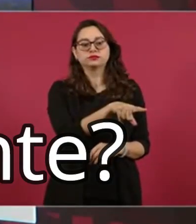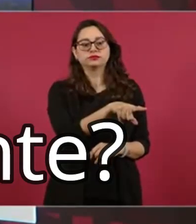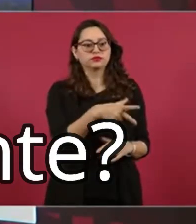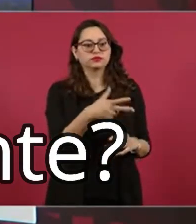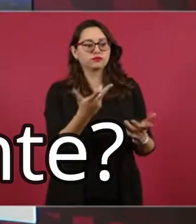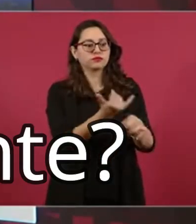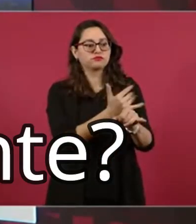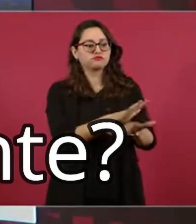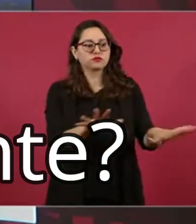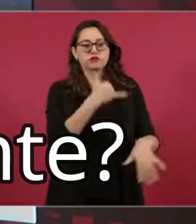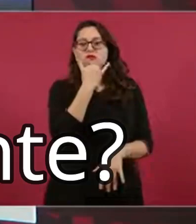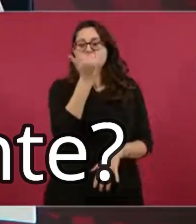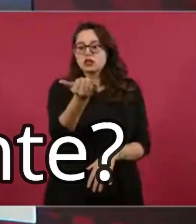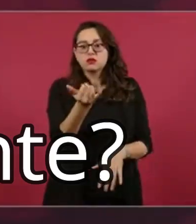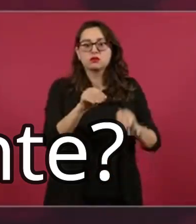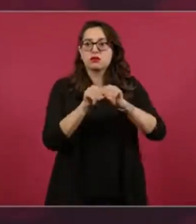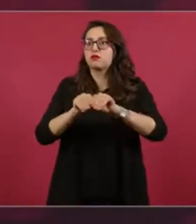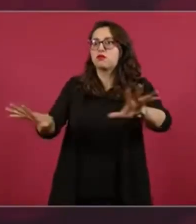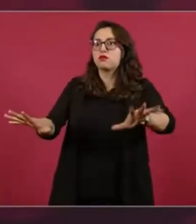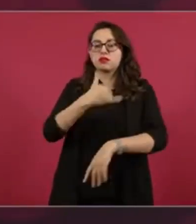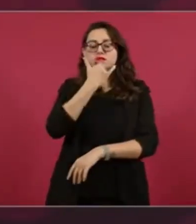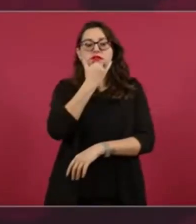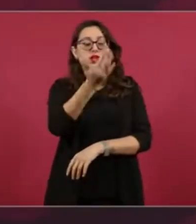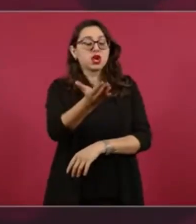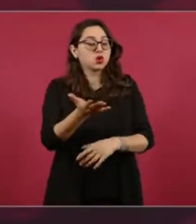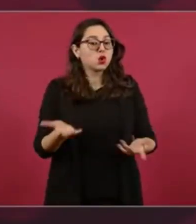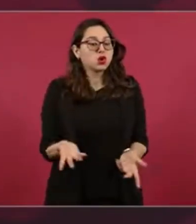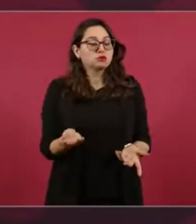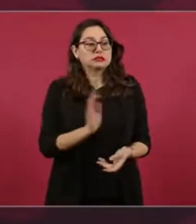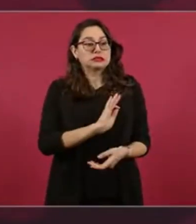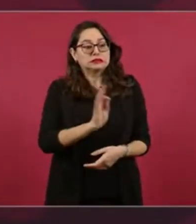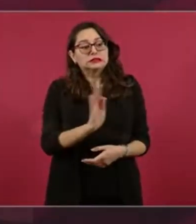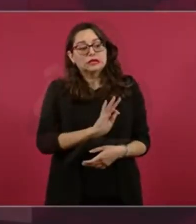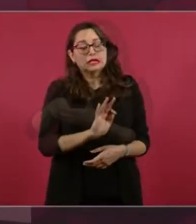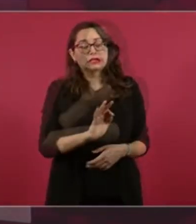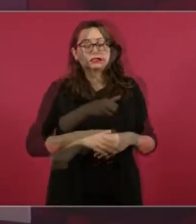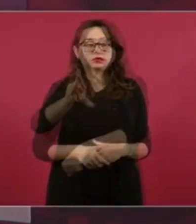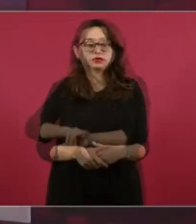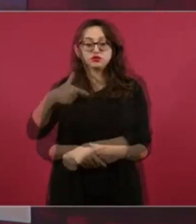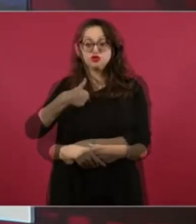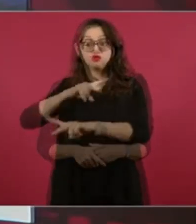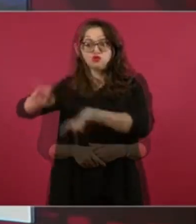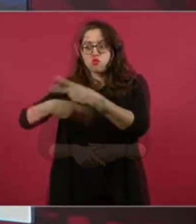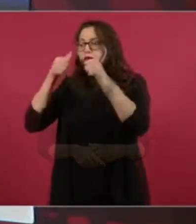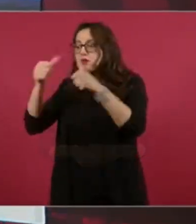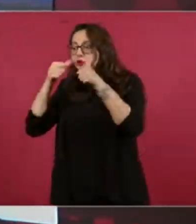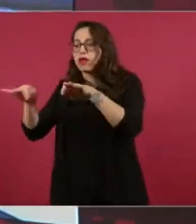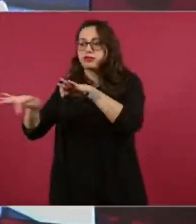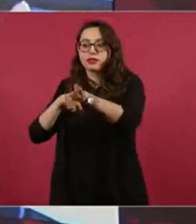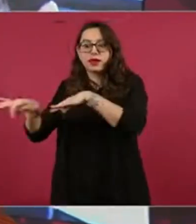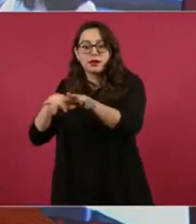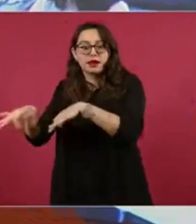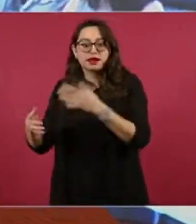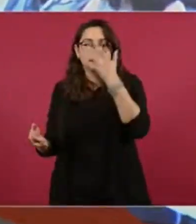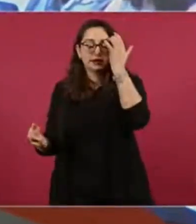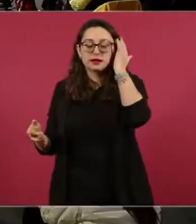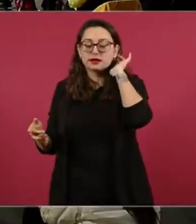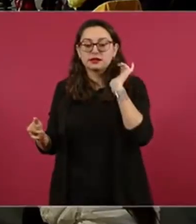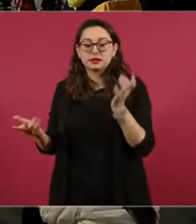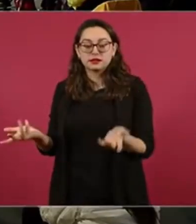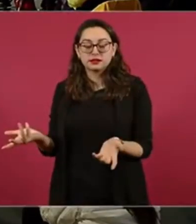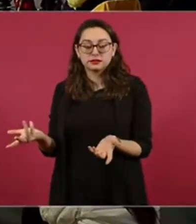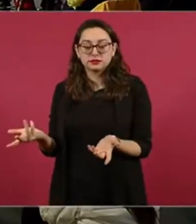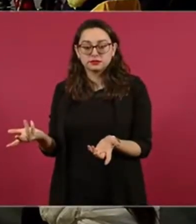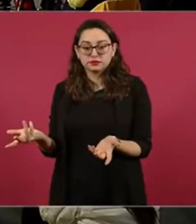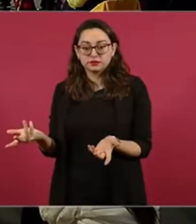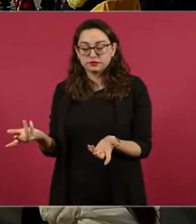tuviste una información equivocada y esta reacción. ¿Y para qué voy a ir